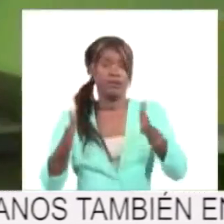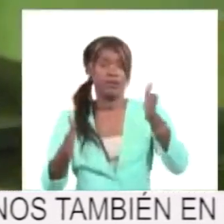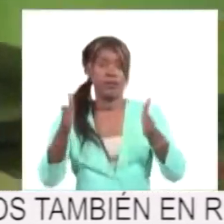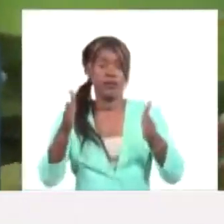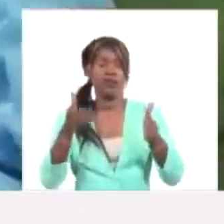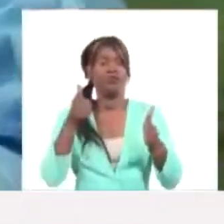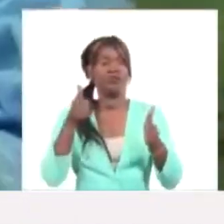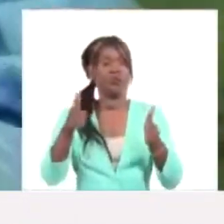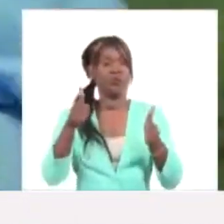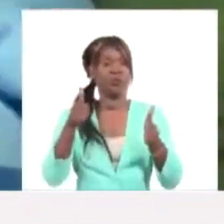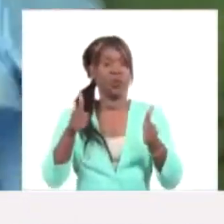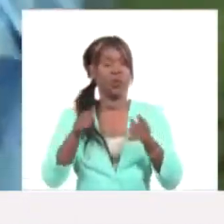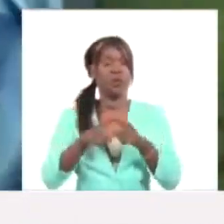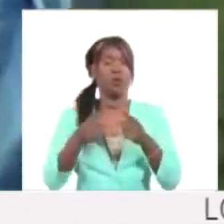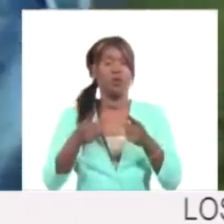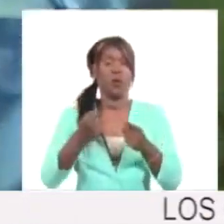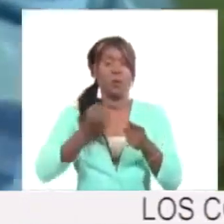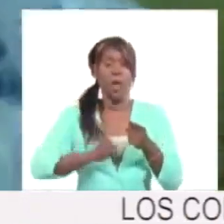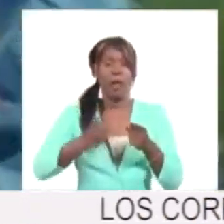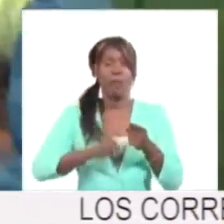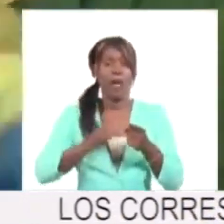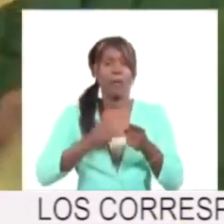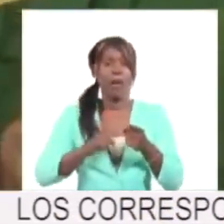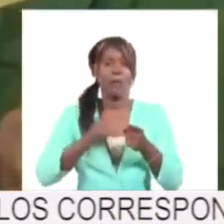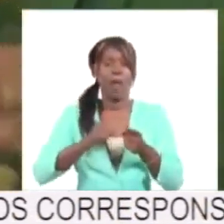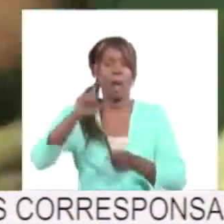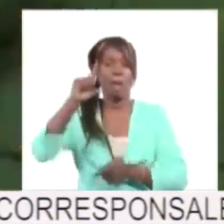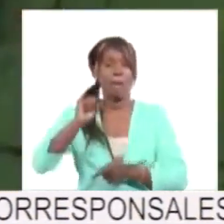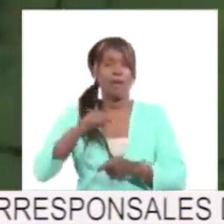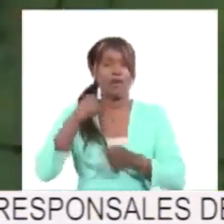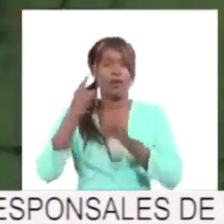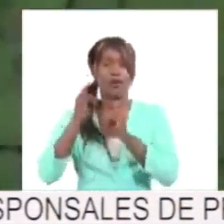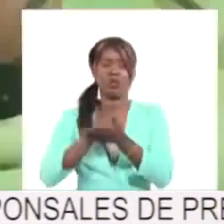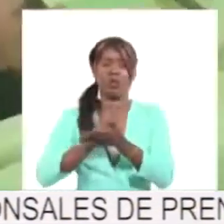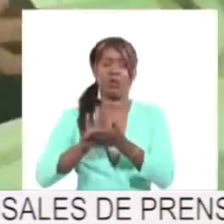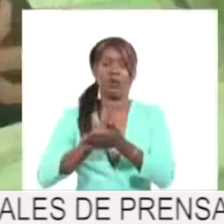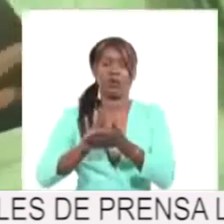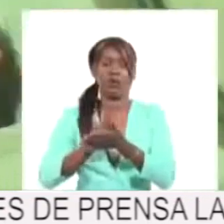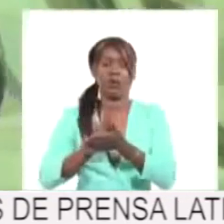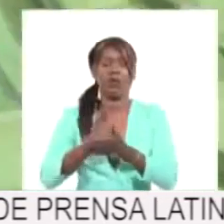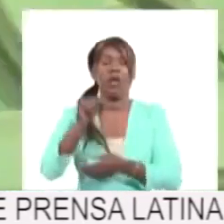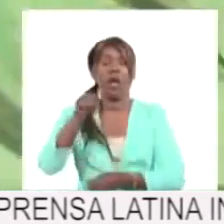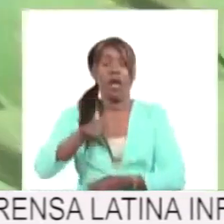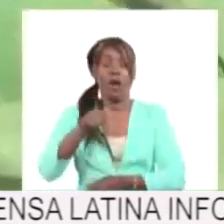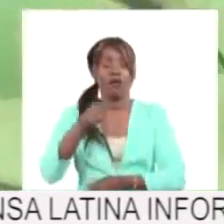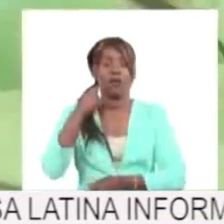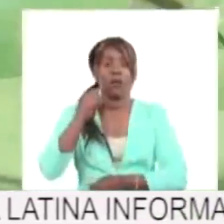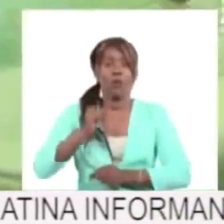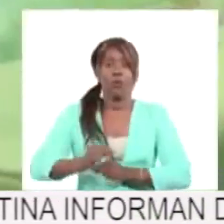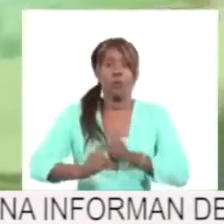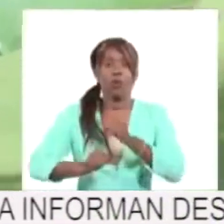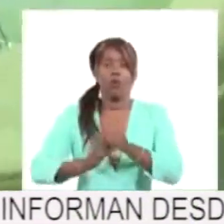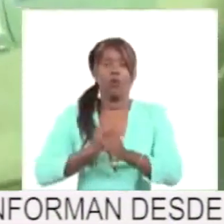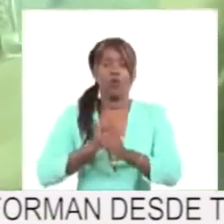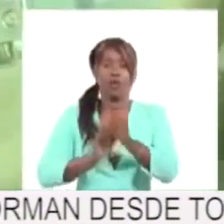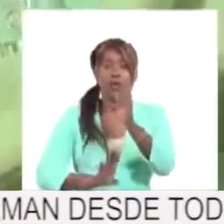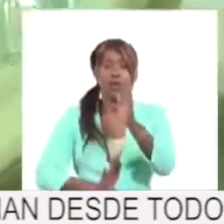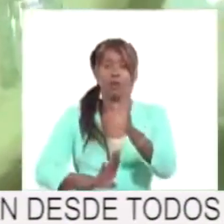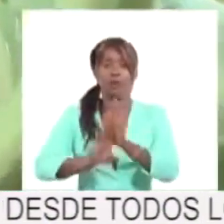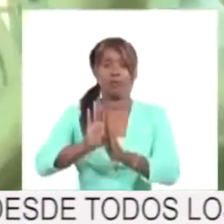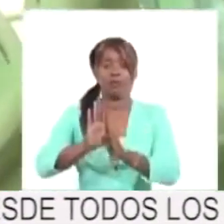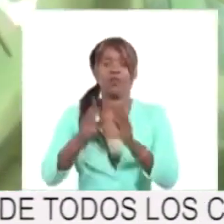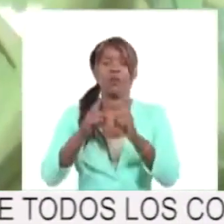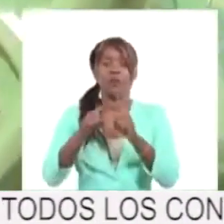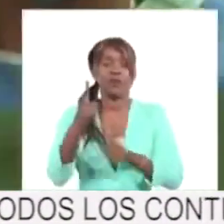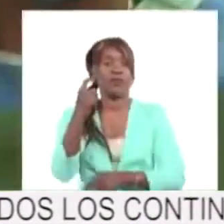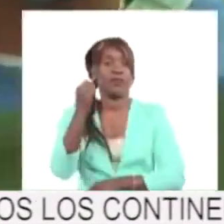justo del nacimiento porque sus genitales externos a veces no se puede precisar si son dendritas o de varón para que puedan comprender de